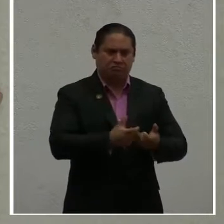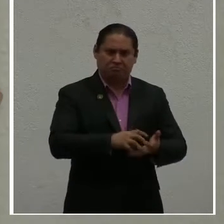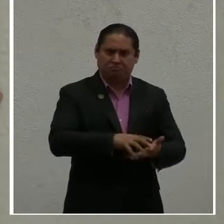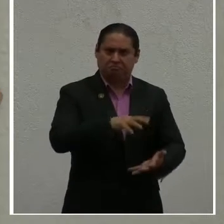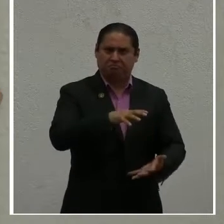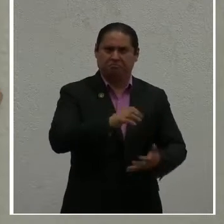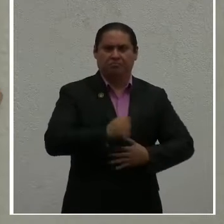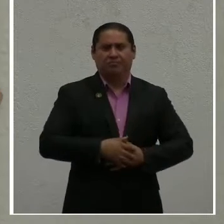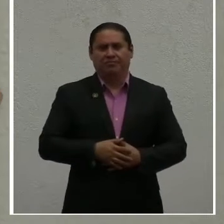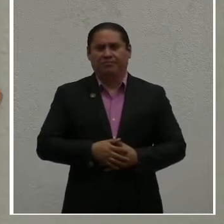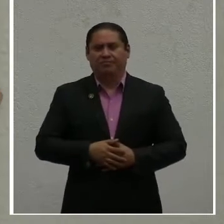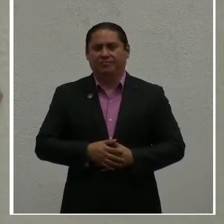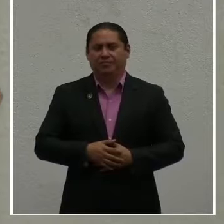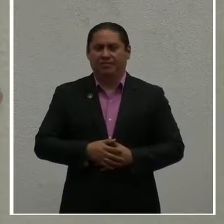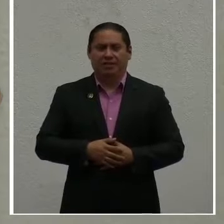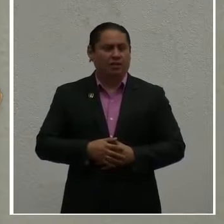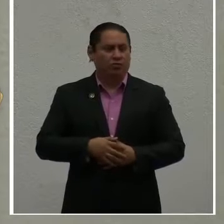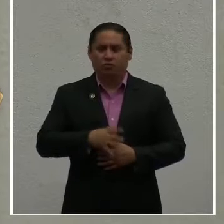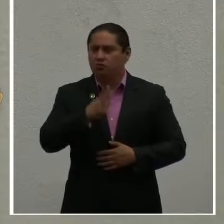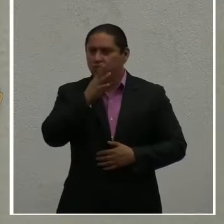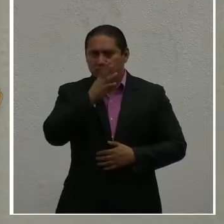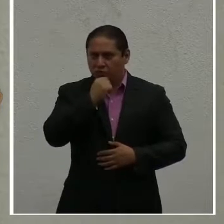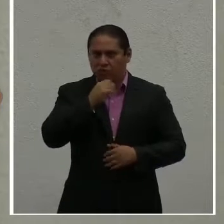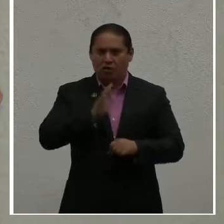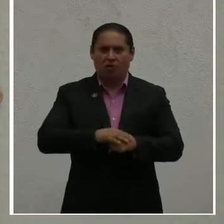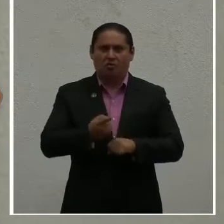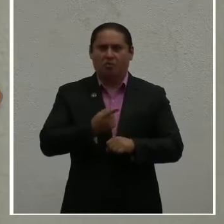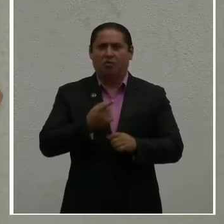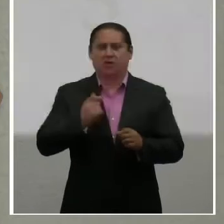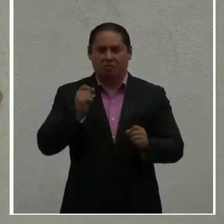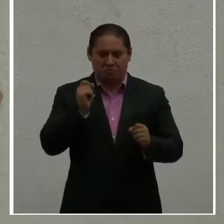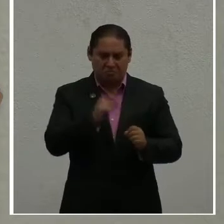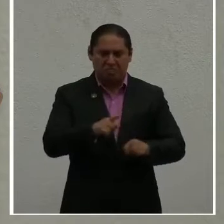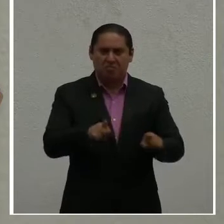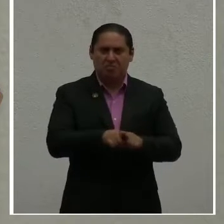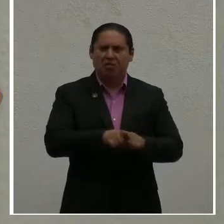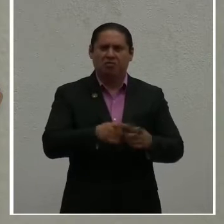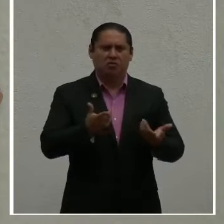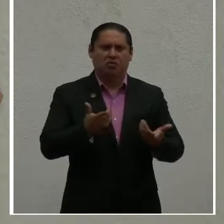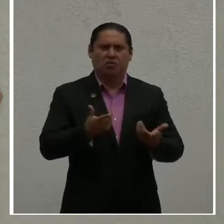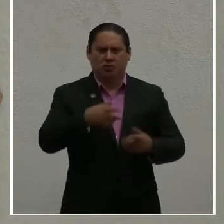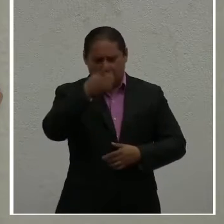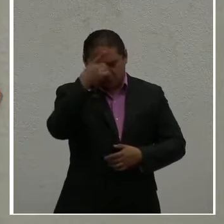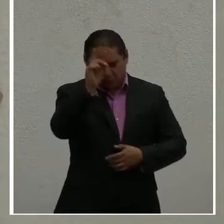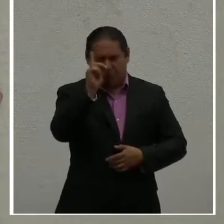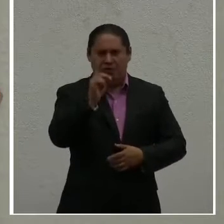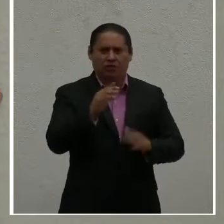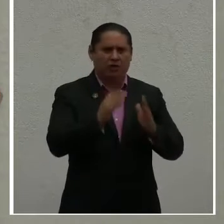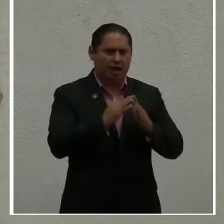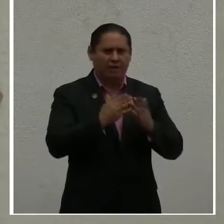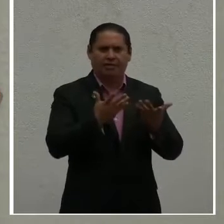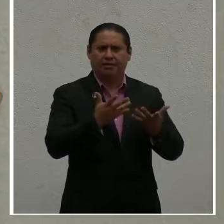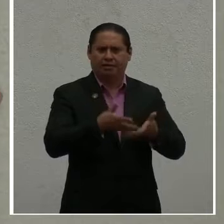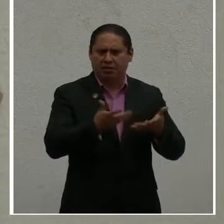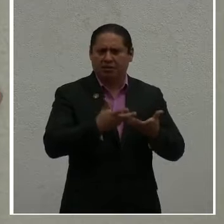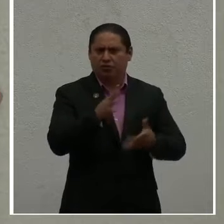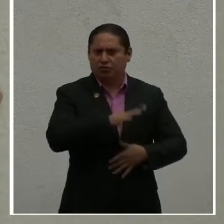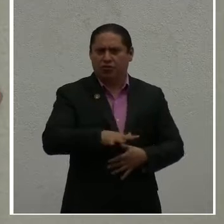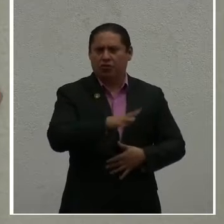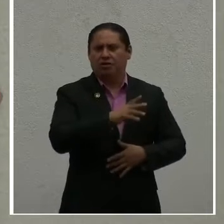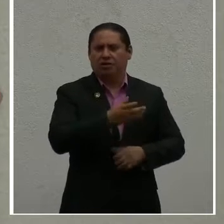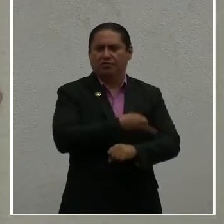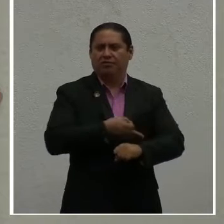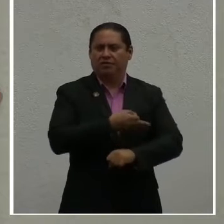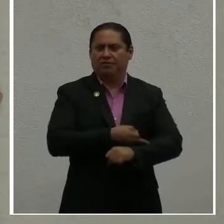en inconstitucional, pues se trata del mismo patrimonio de las familias. Cabe destacar